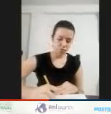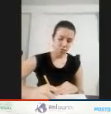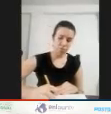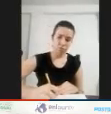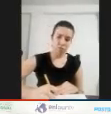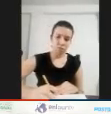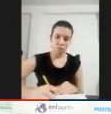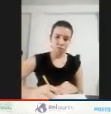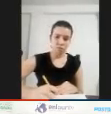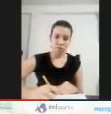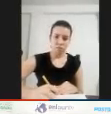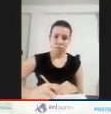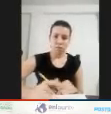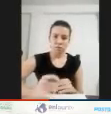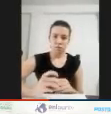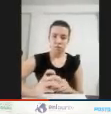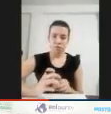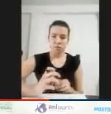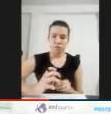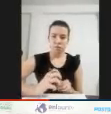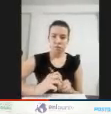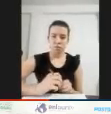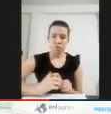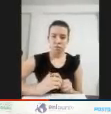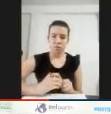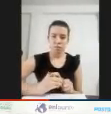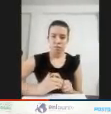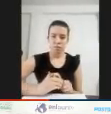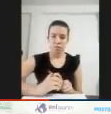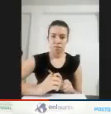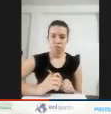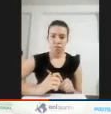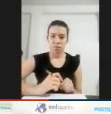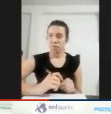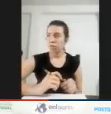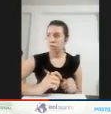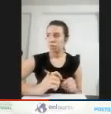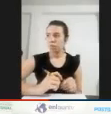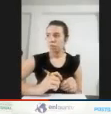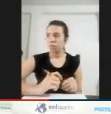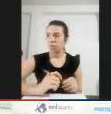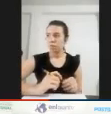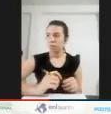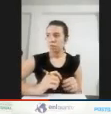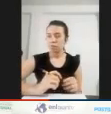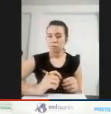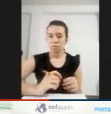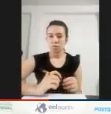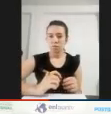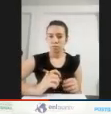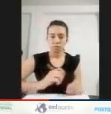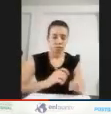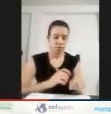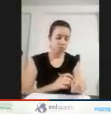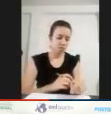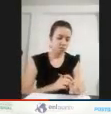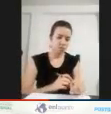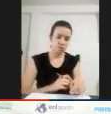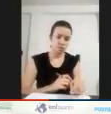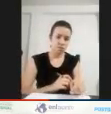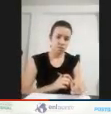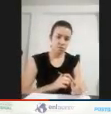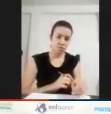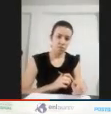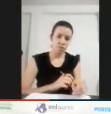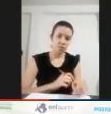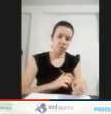Me imagino que ya ustedes evaluaron allí el tema. Se va a hablar básicamente de los principios del derecho registral y notarial y allí van a